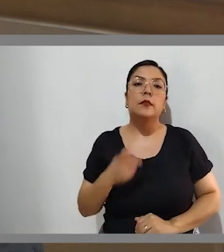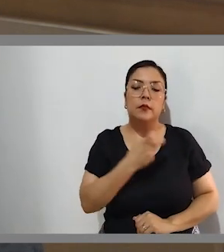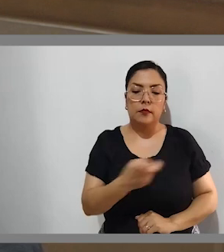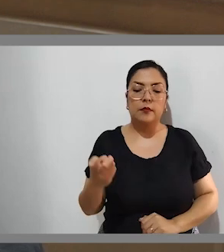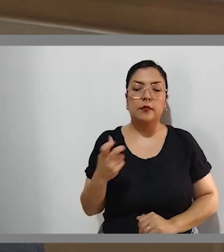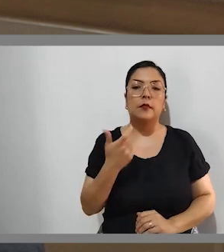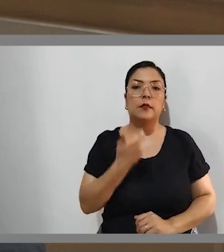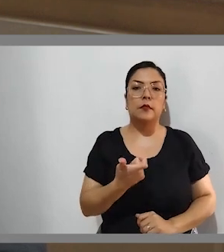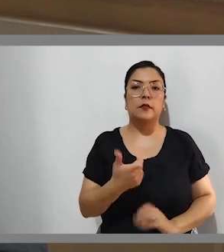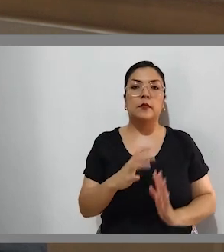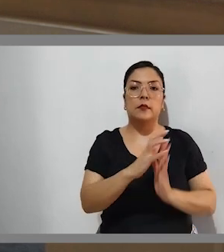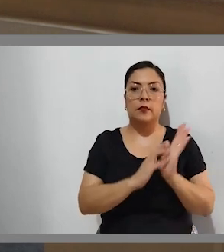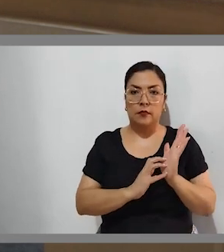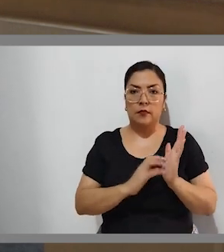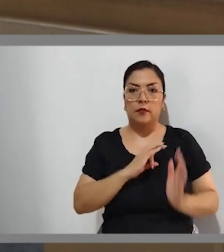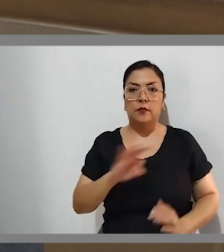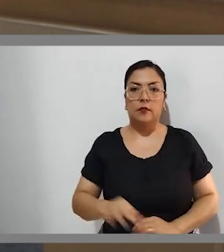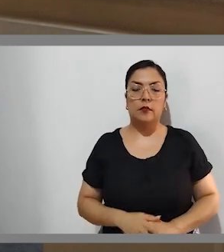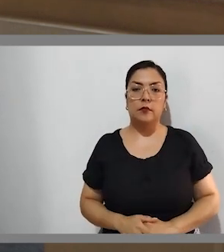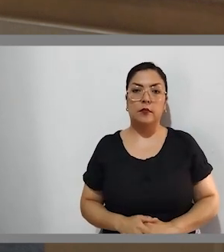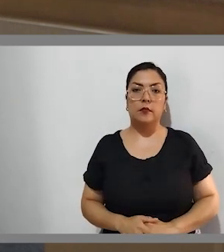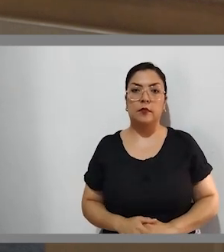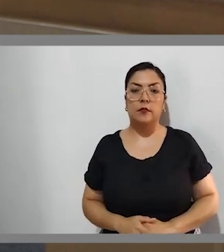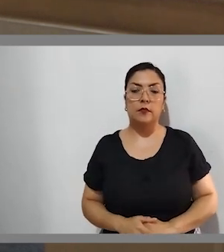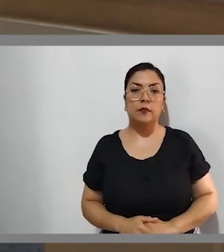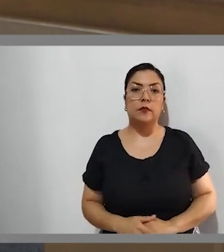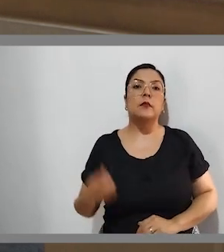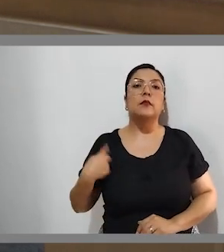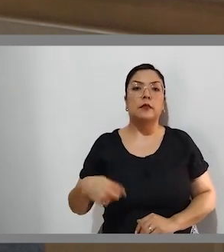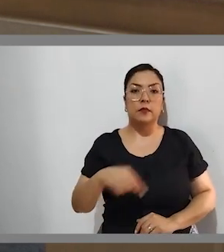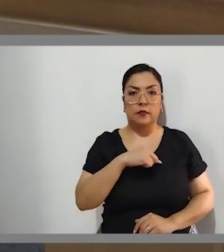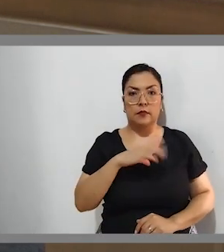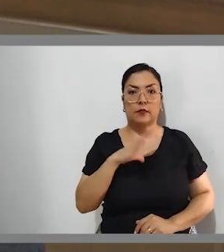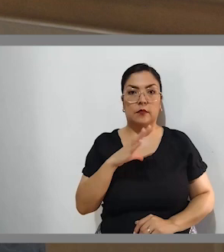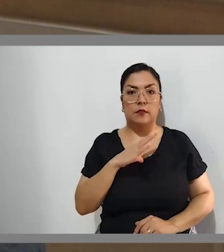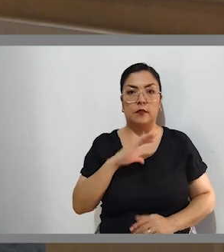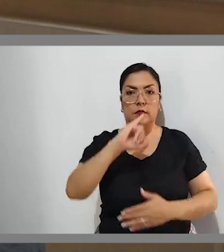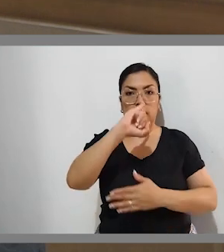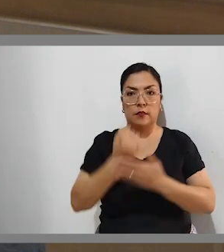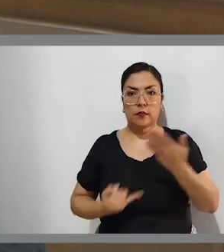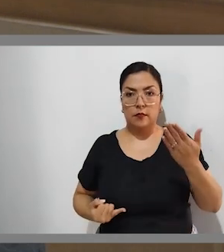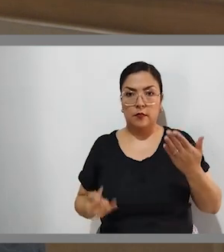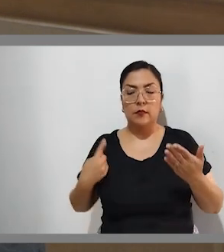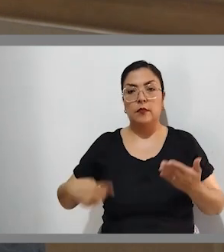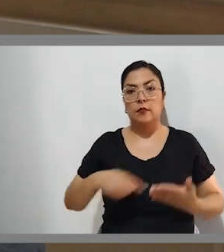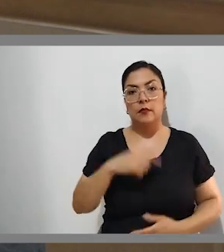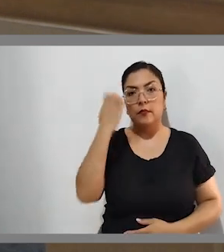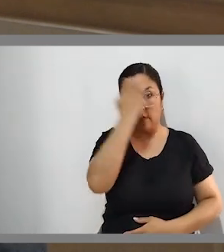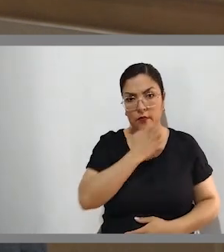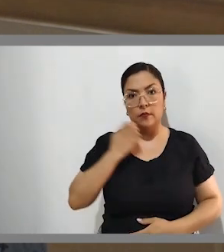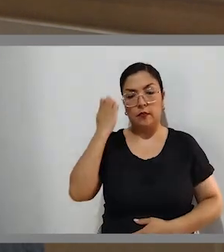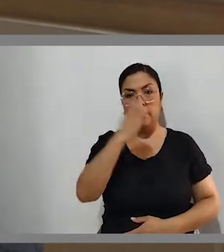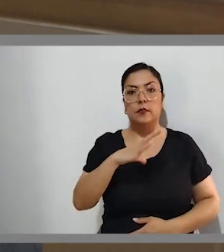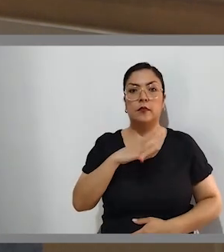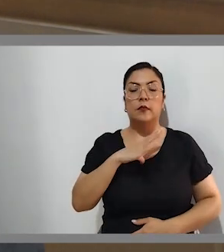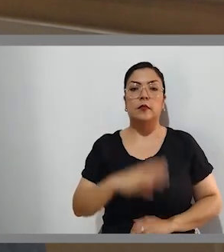a la adquisición de estos materiales. Tenemos un inventario de estos materiales que han sido reutilizados, y por